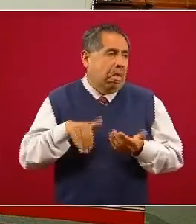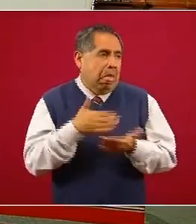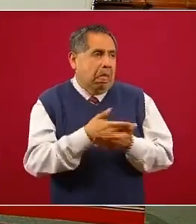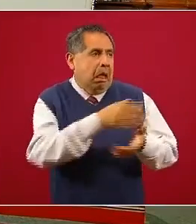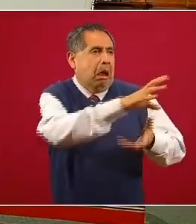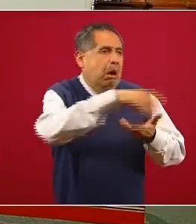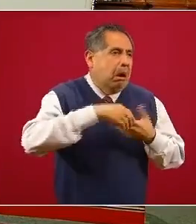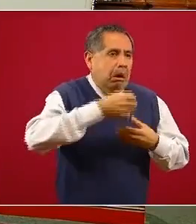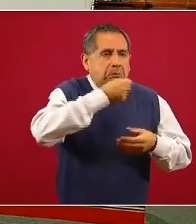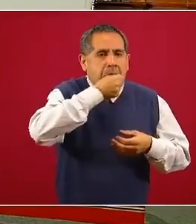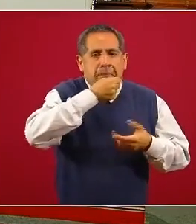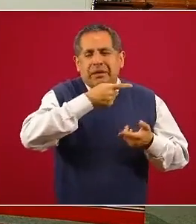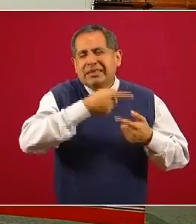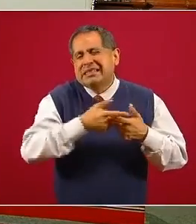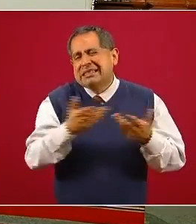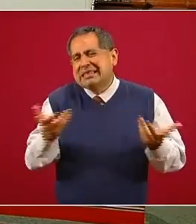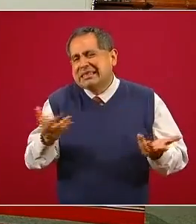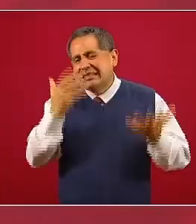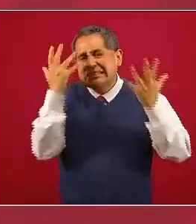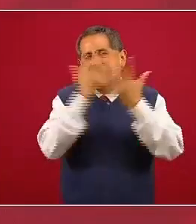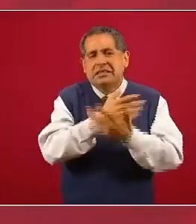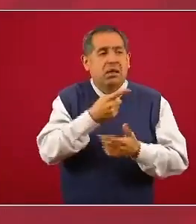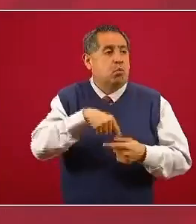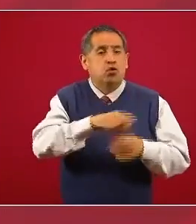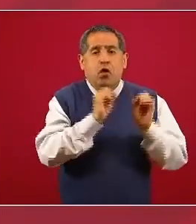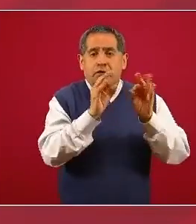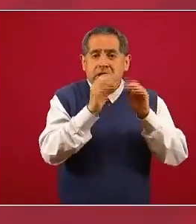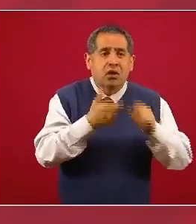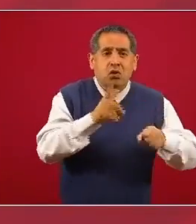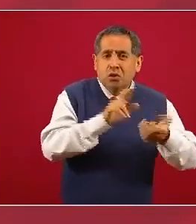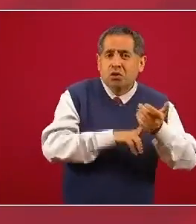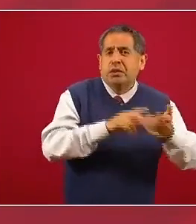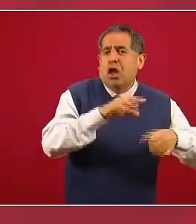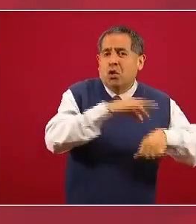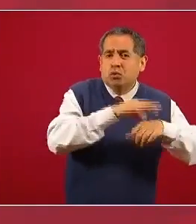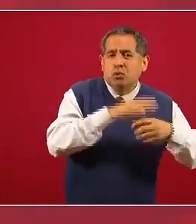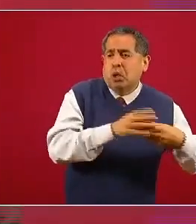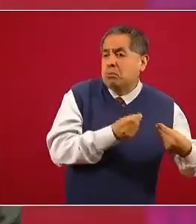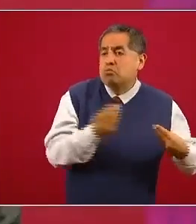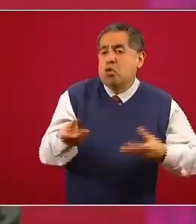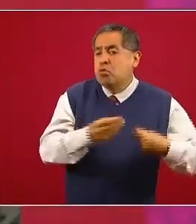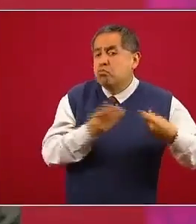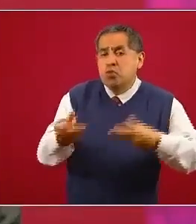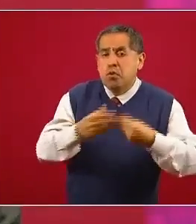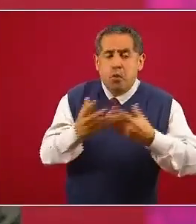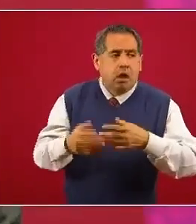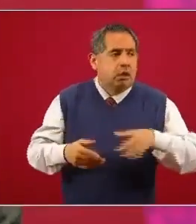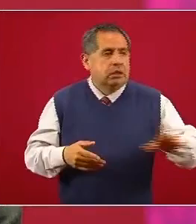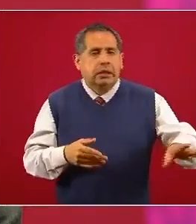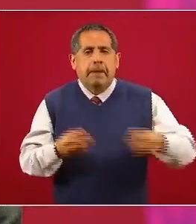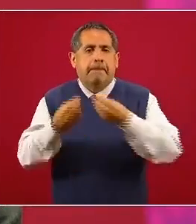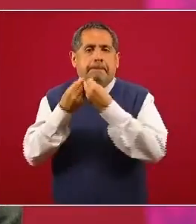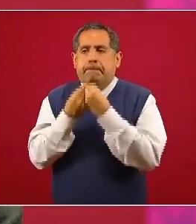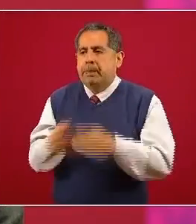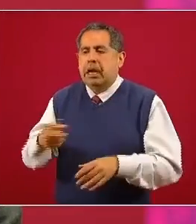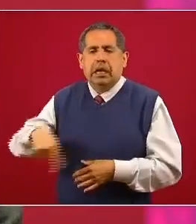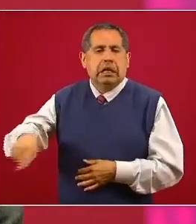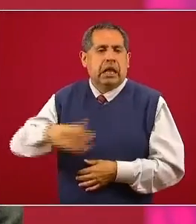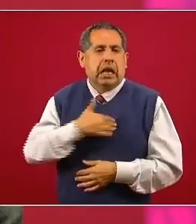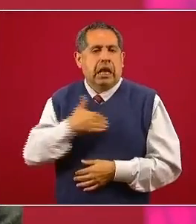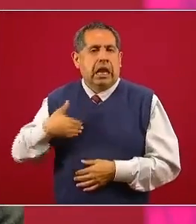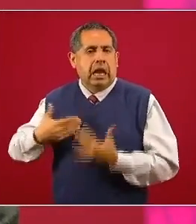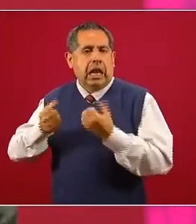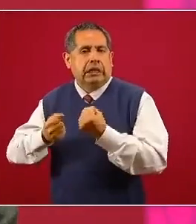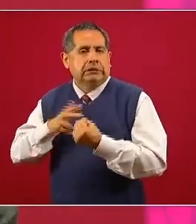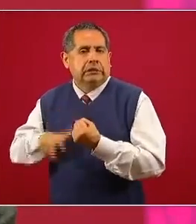los hospitales, los consultorios y en general ha perturbado las políticas de prevención del